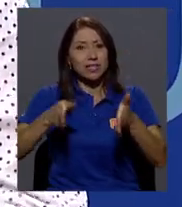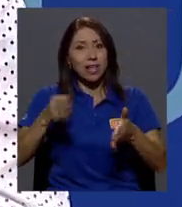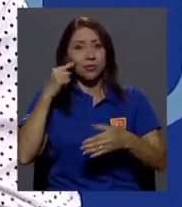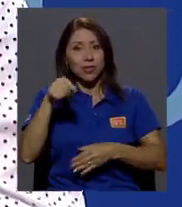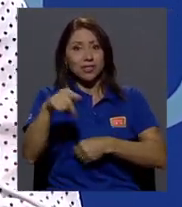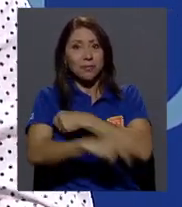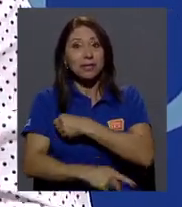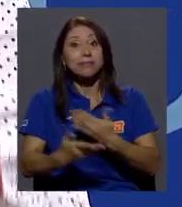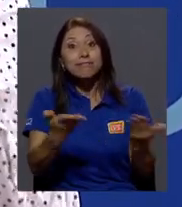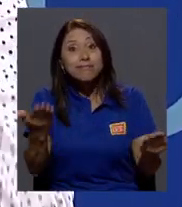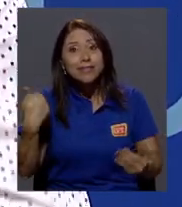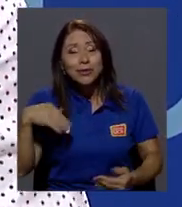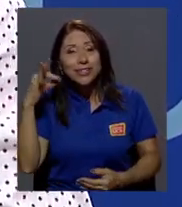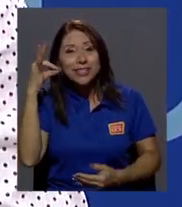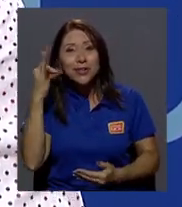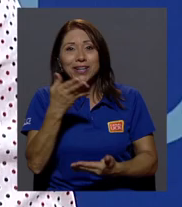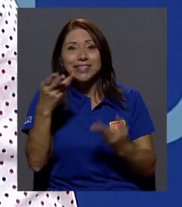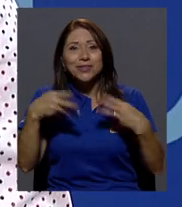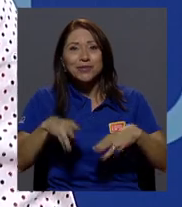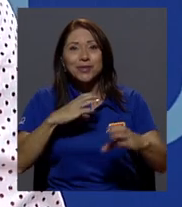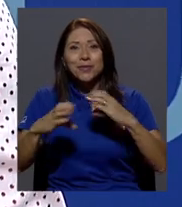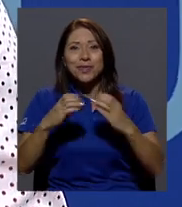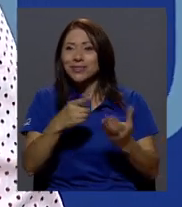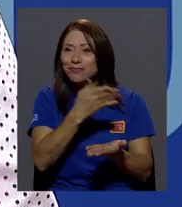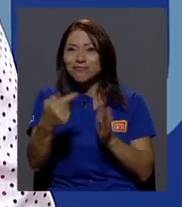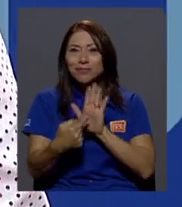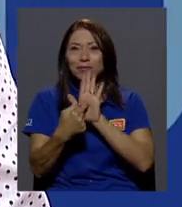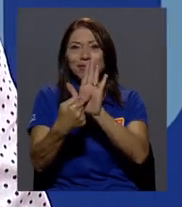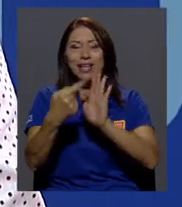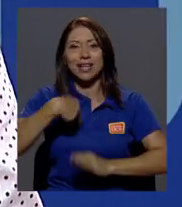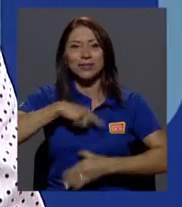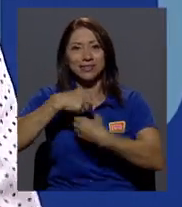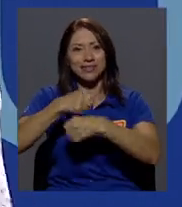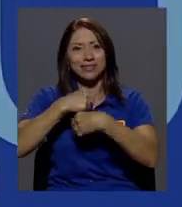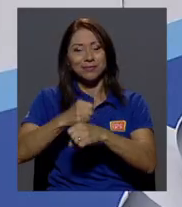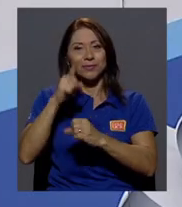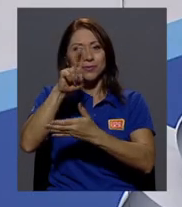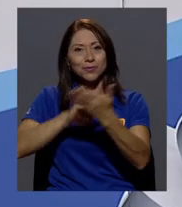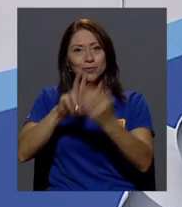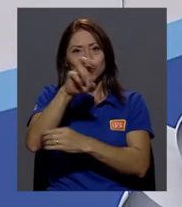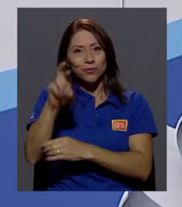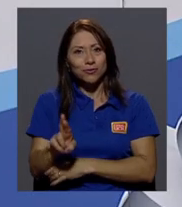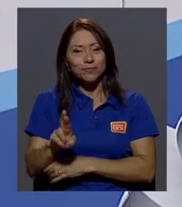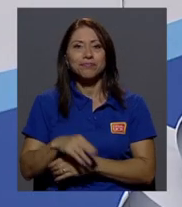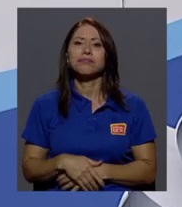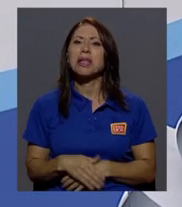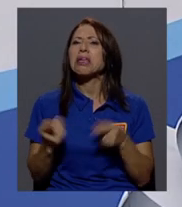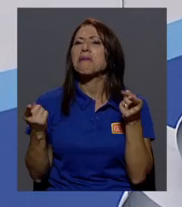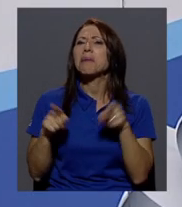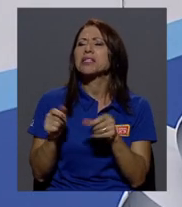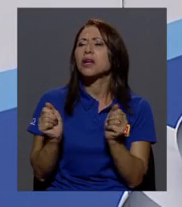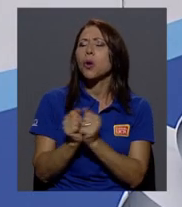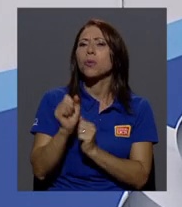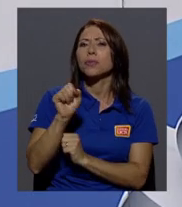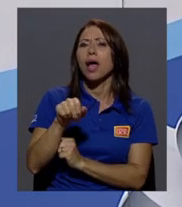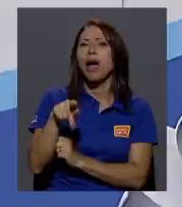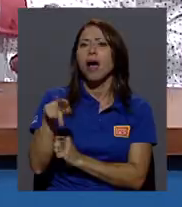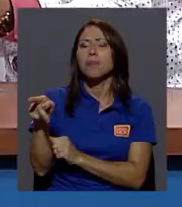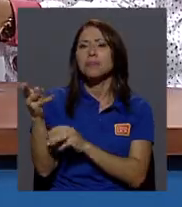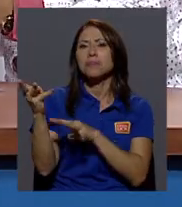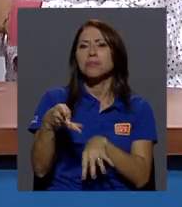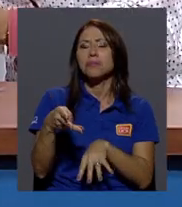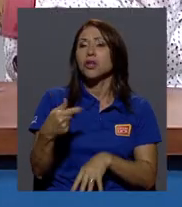señores y señoras de los medios de comunicación tienen una muestra de lo que hacemos desde la universidad de costa rica qué va a pasar con esta aplicación yo te